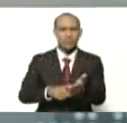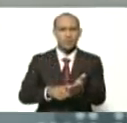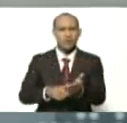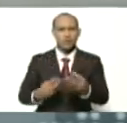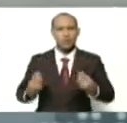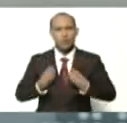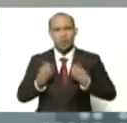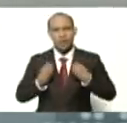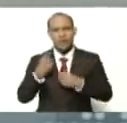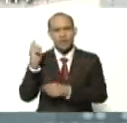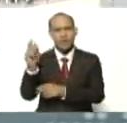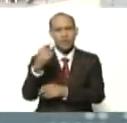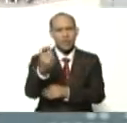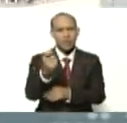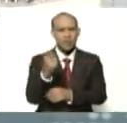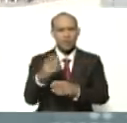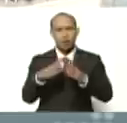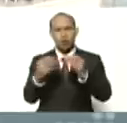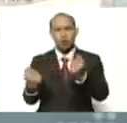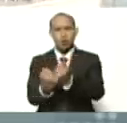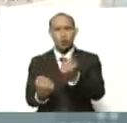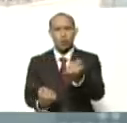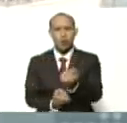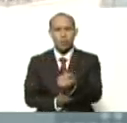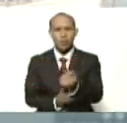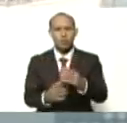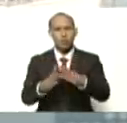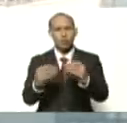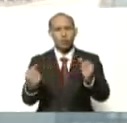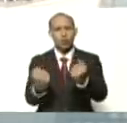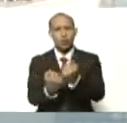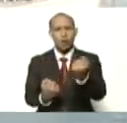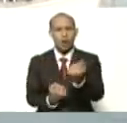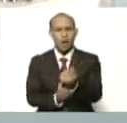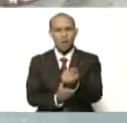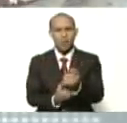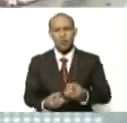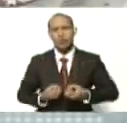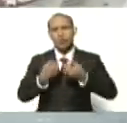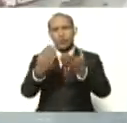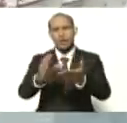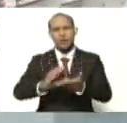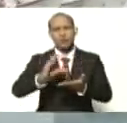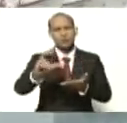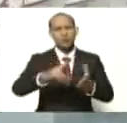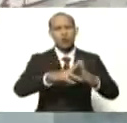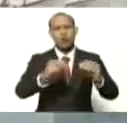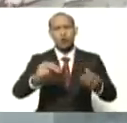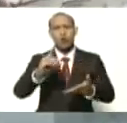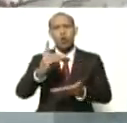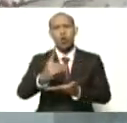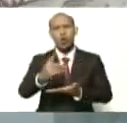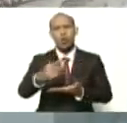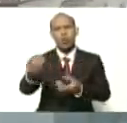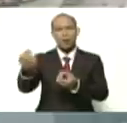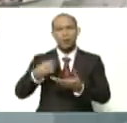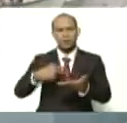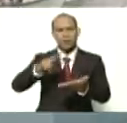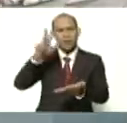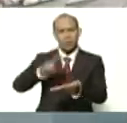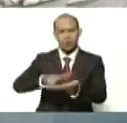vida del pescador todo el apoyo todo el apoyo logístico te apoya provee todos los documentos que me enviaste